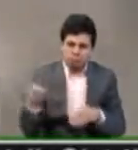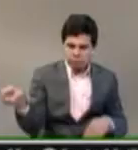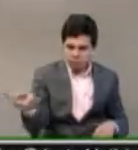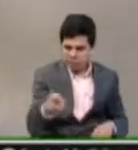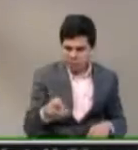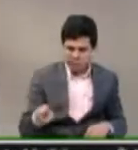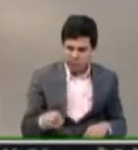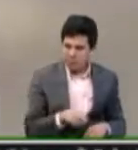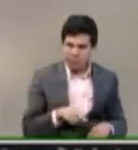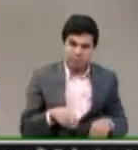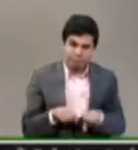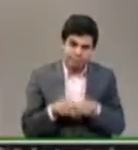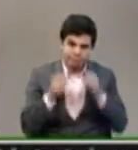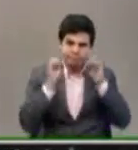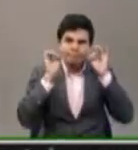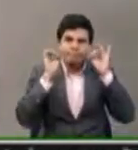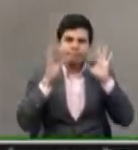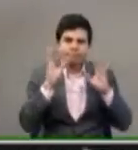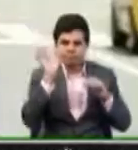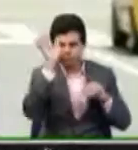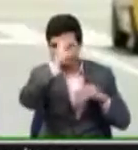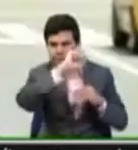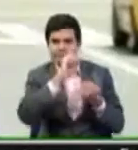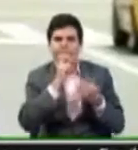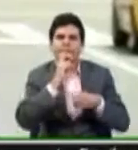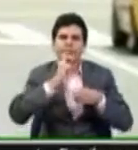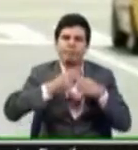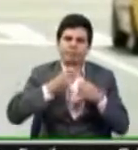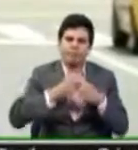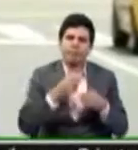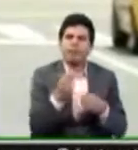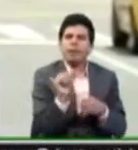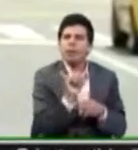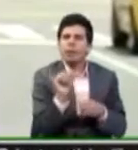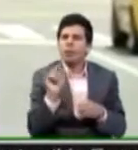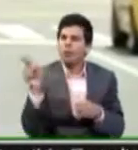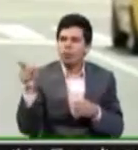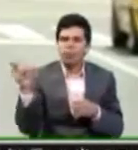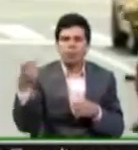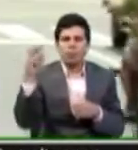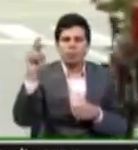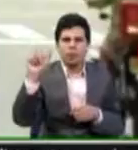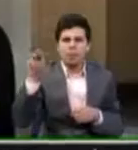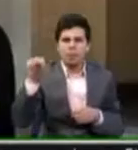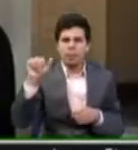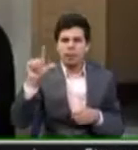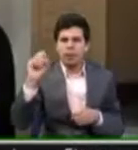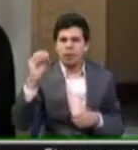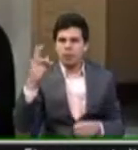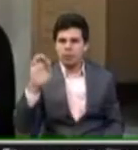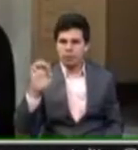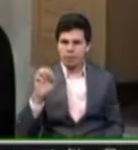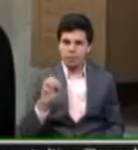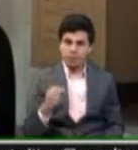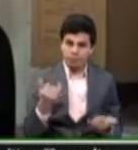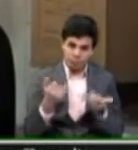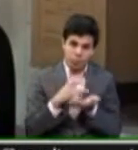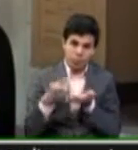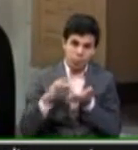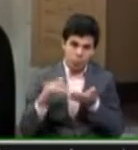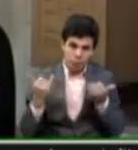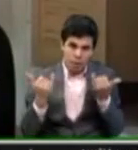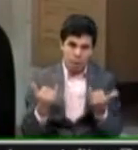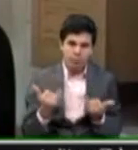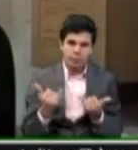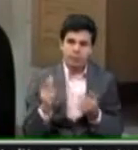que amenaza con presentar una tragedia muy similar a la del pueblo de Gramalote. Hoy tenemos la emergencia, pero